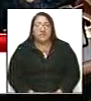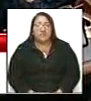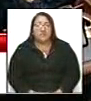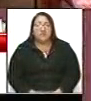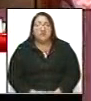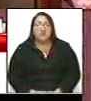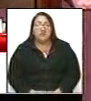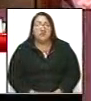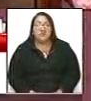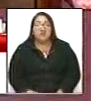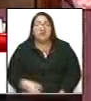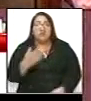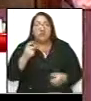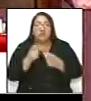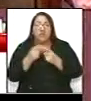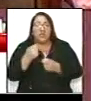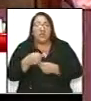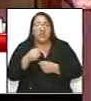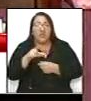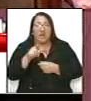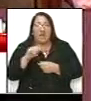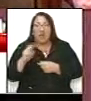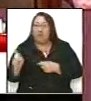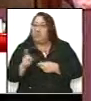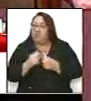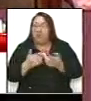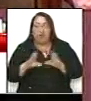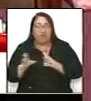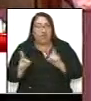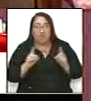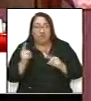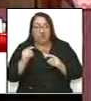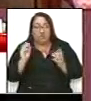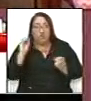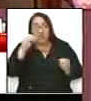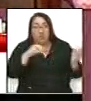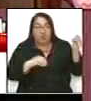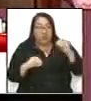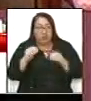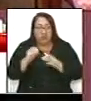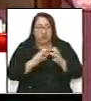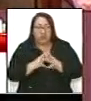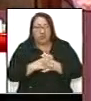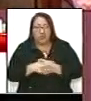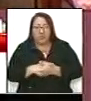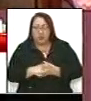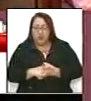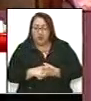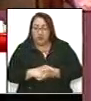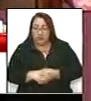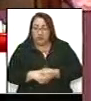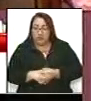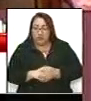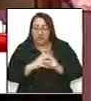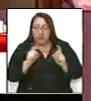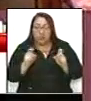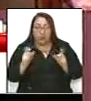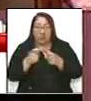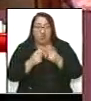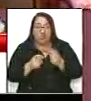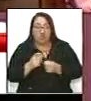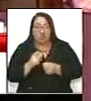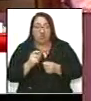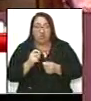Gracias, congresista Glave. Recordando que no abrimos debate, sino acotar o precisar, o si hay alguna pregunta, tiene la palabra el